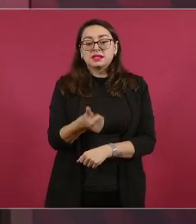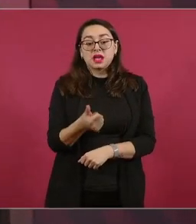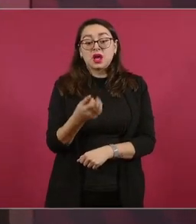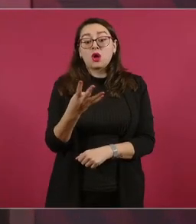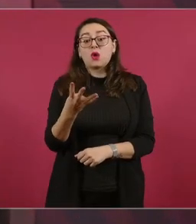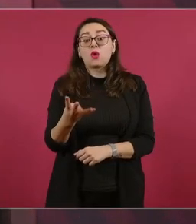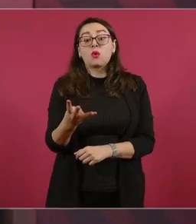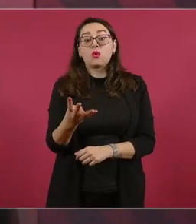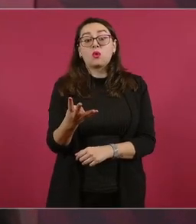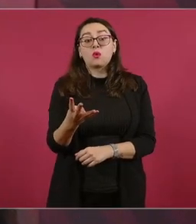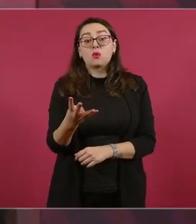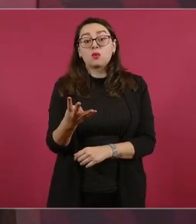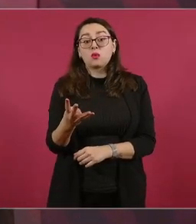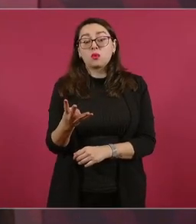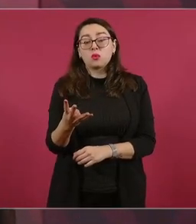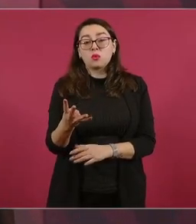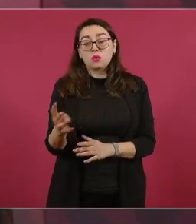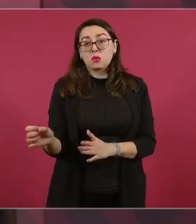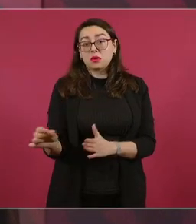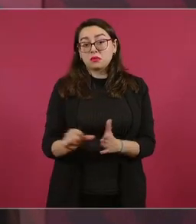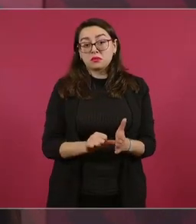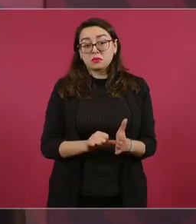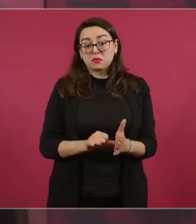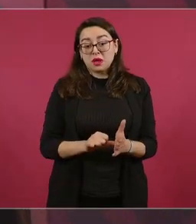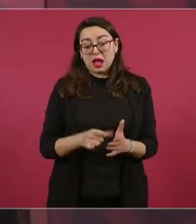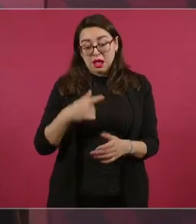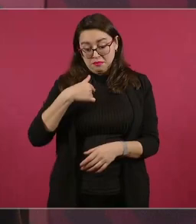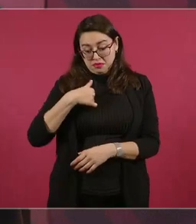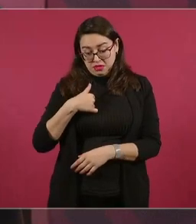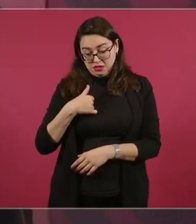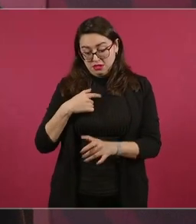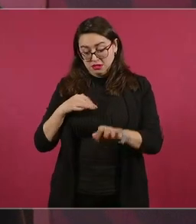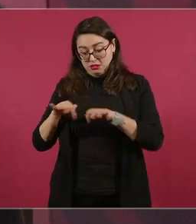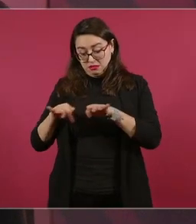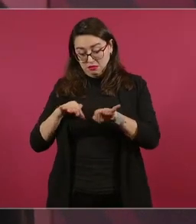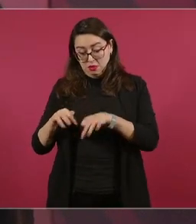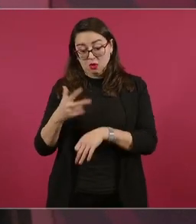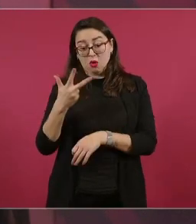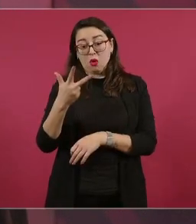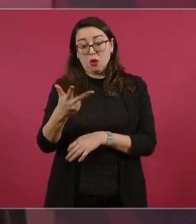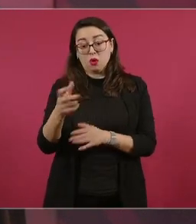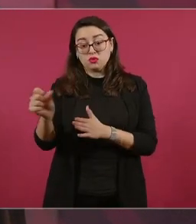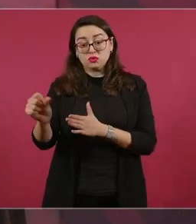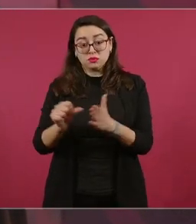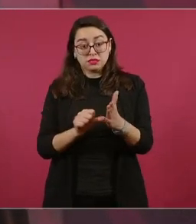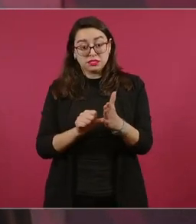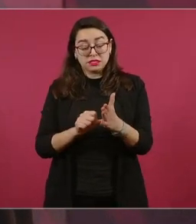son cuatro. Sí, me quedan 8 meses, pero son 4.